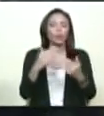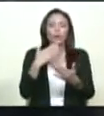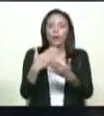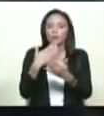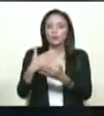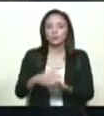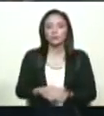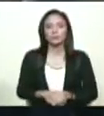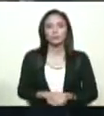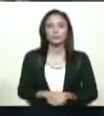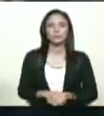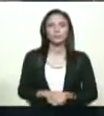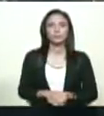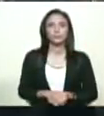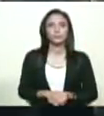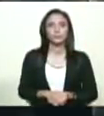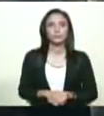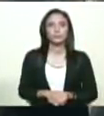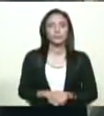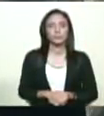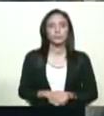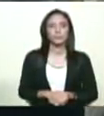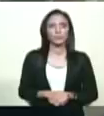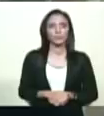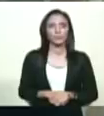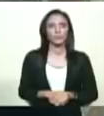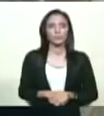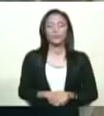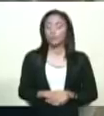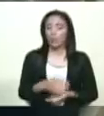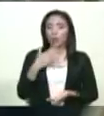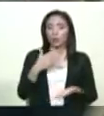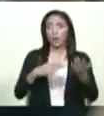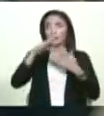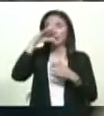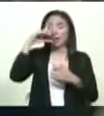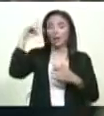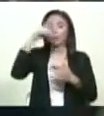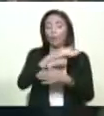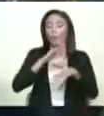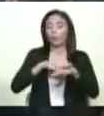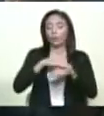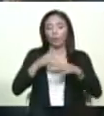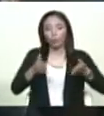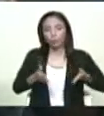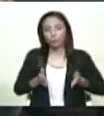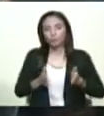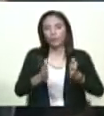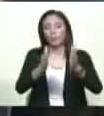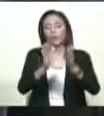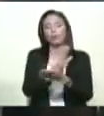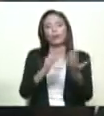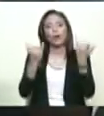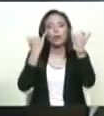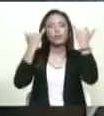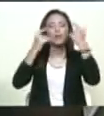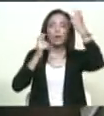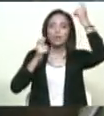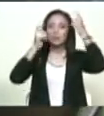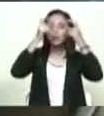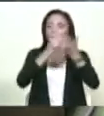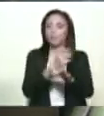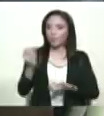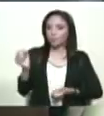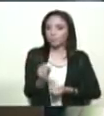y gracias a la vida por haberme puesto en este camino junto a nuestro comandante chávez